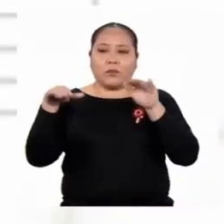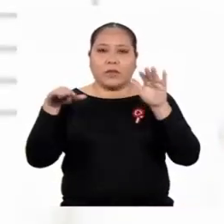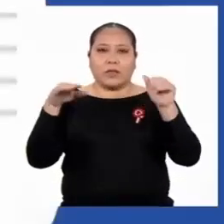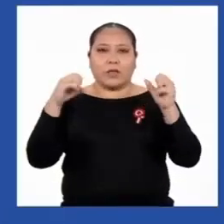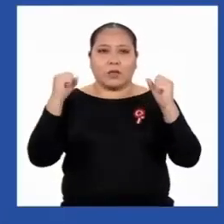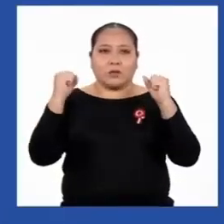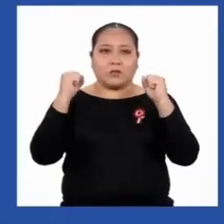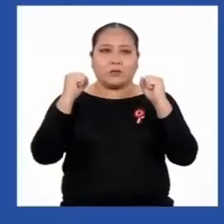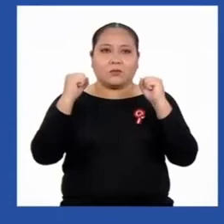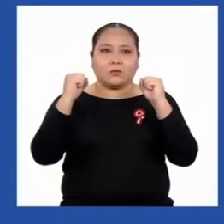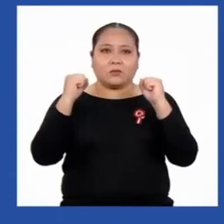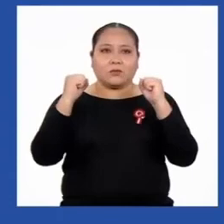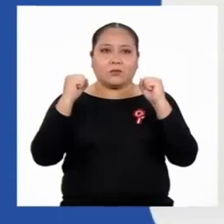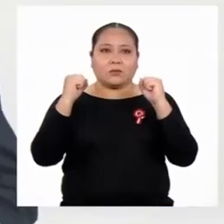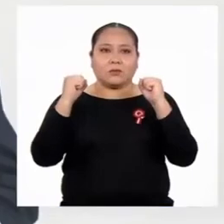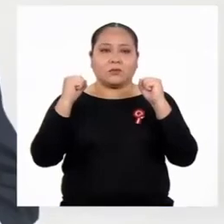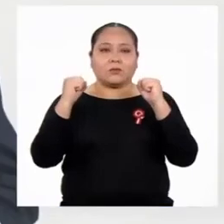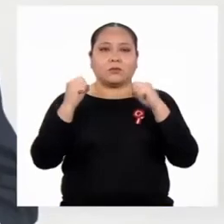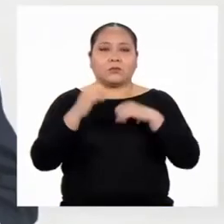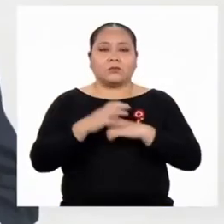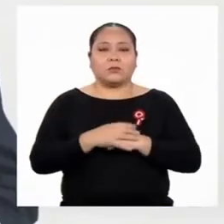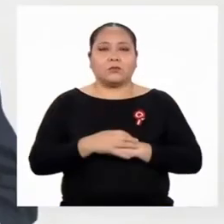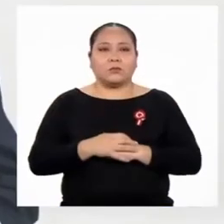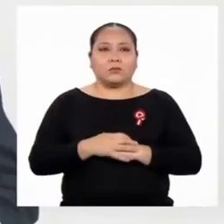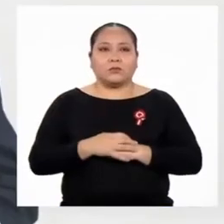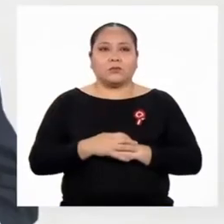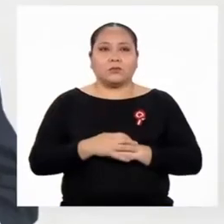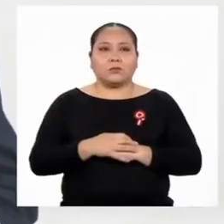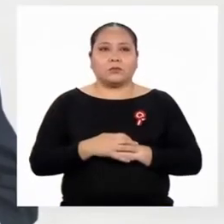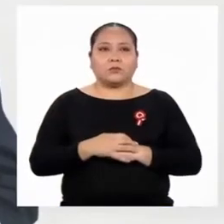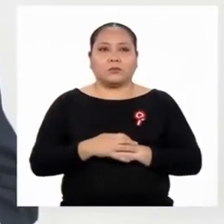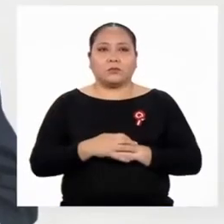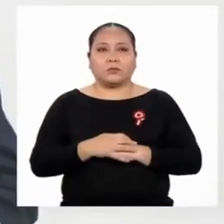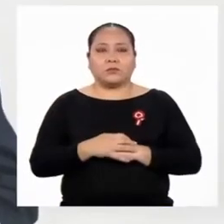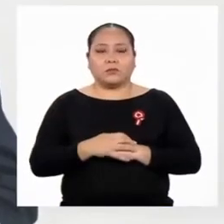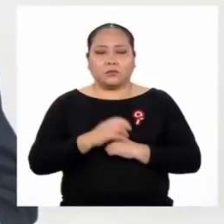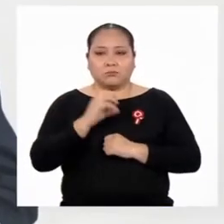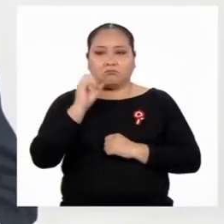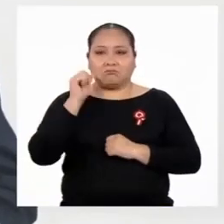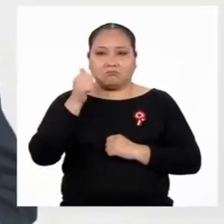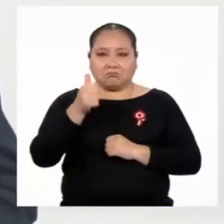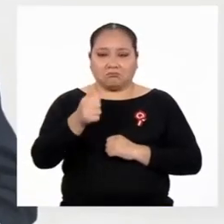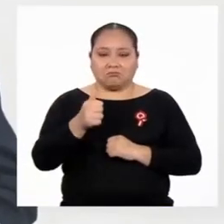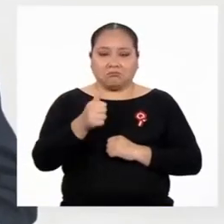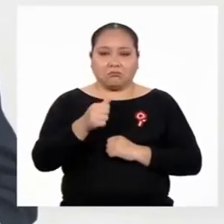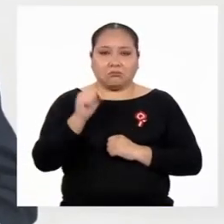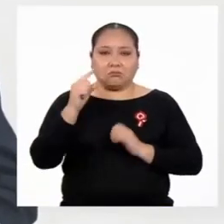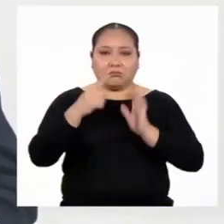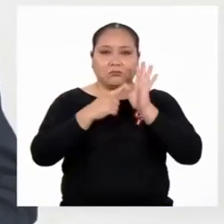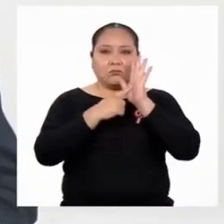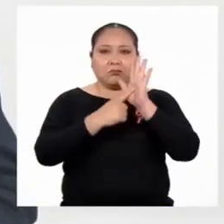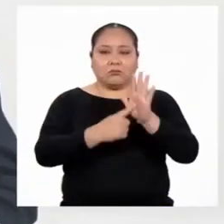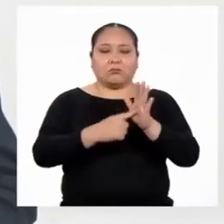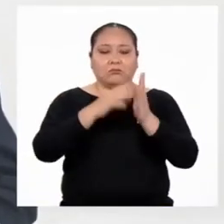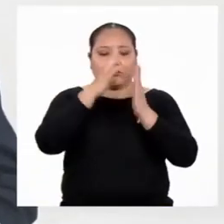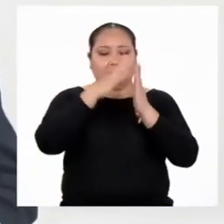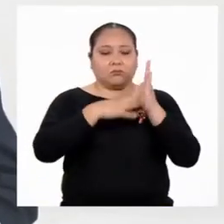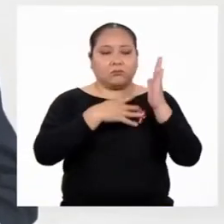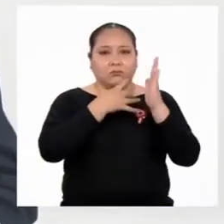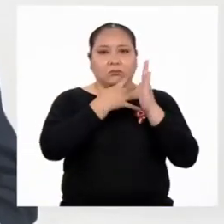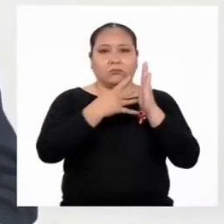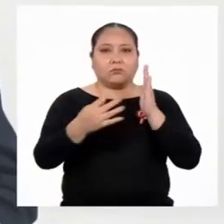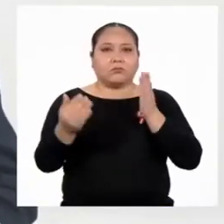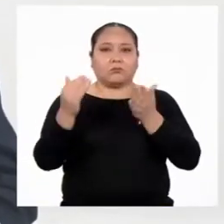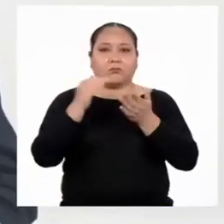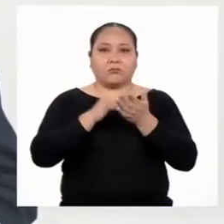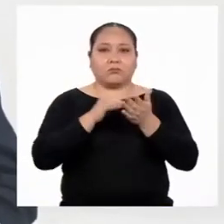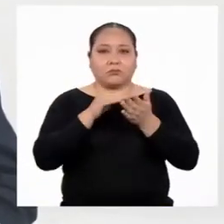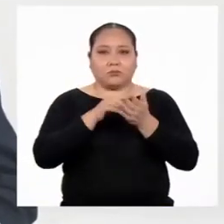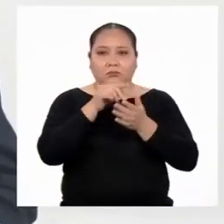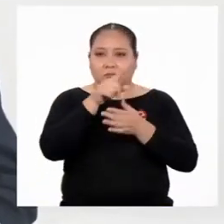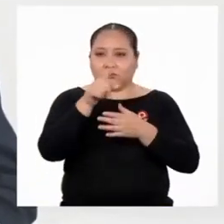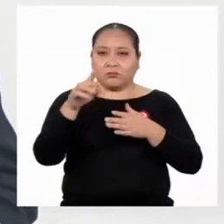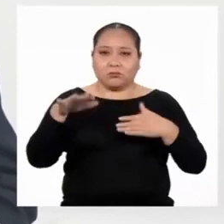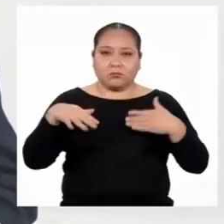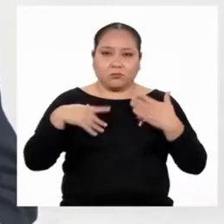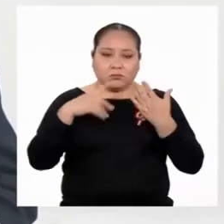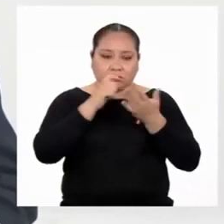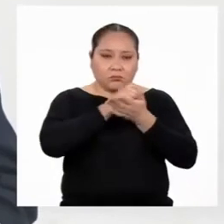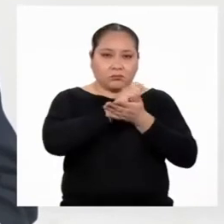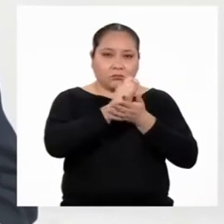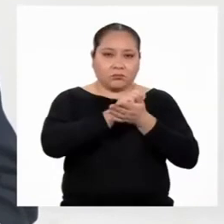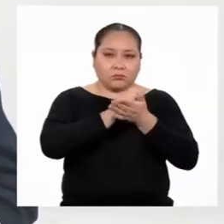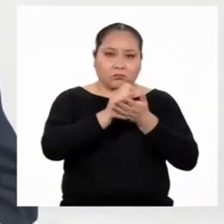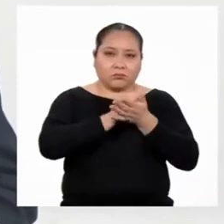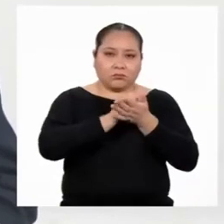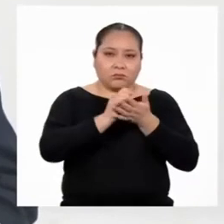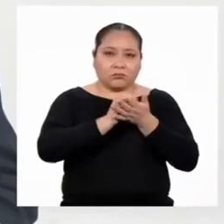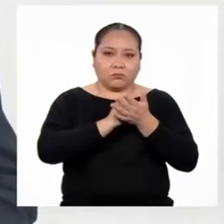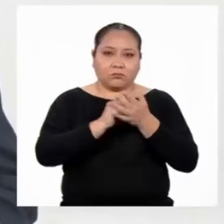los extremos. Muy bien, vamos a mostrar el cuadro una vez más. Y si pueden, tomen nota